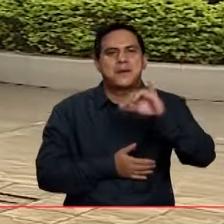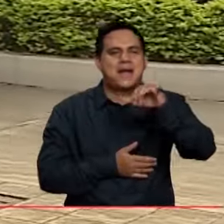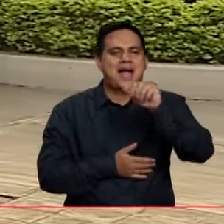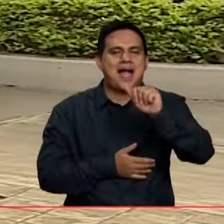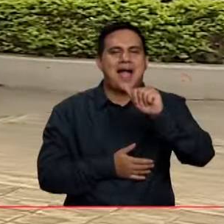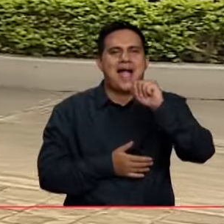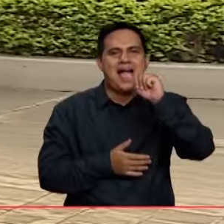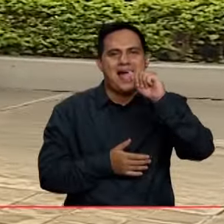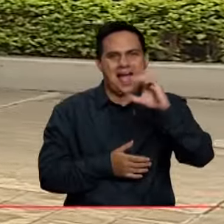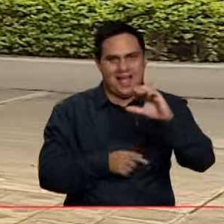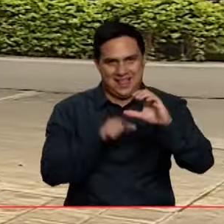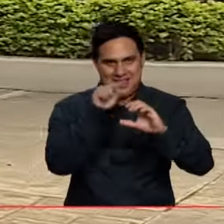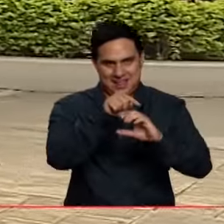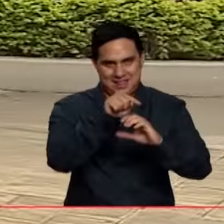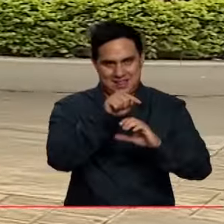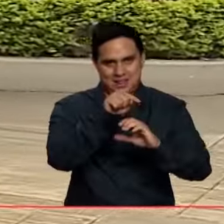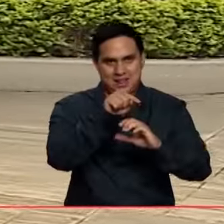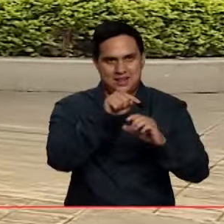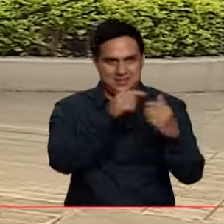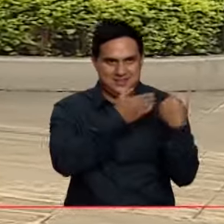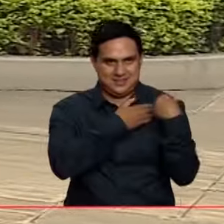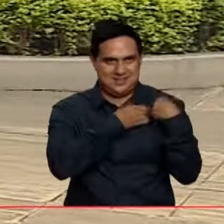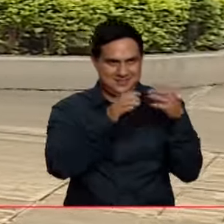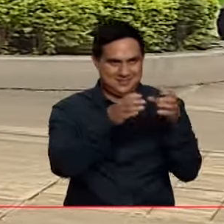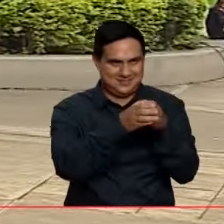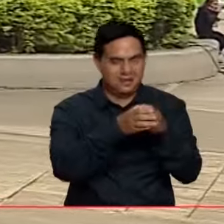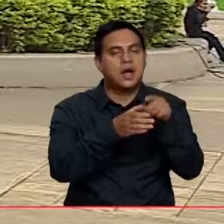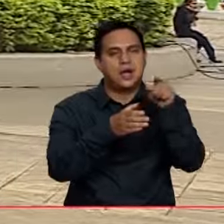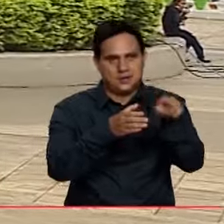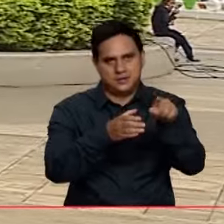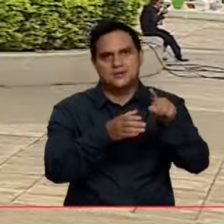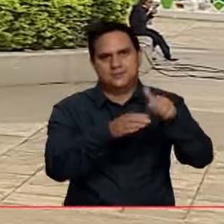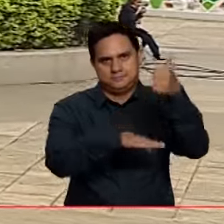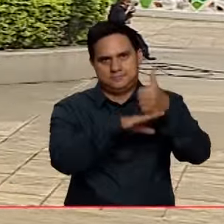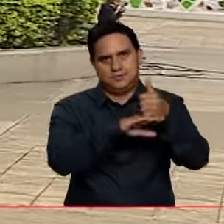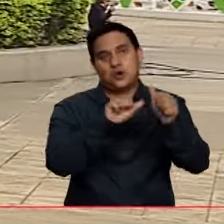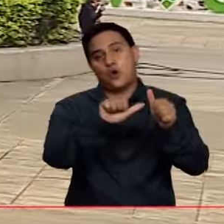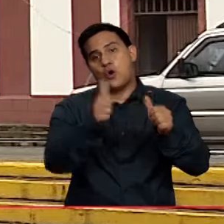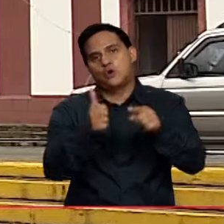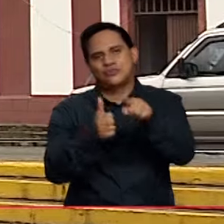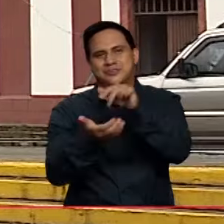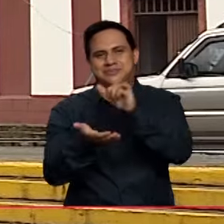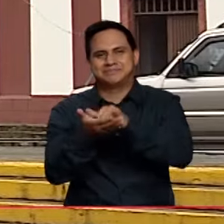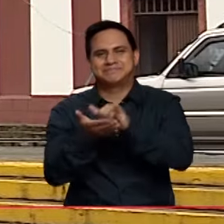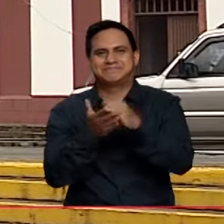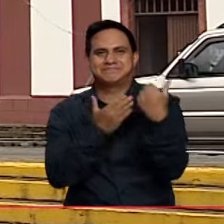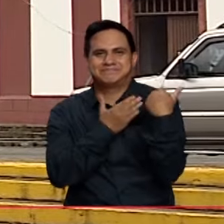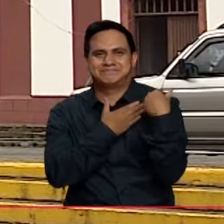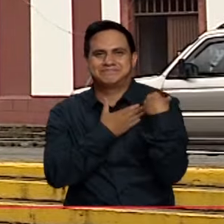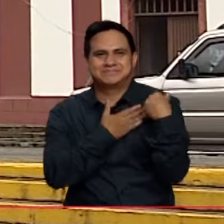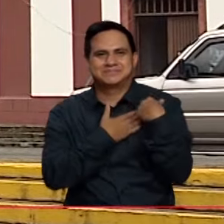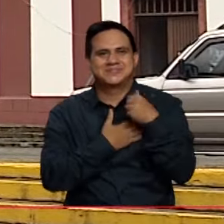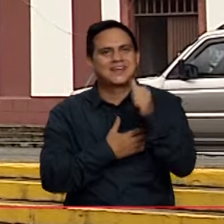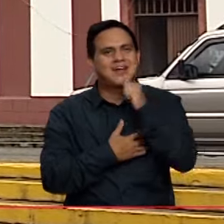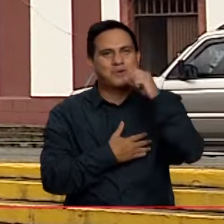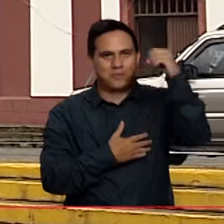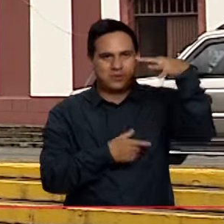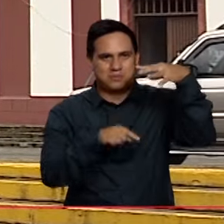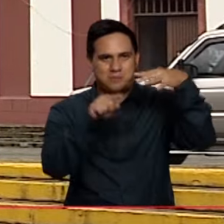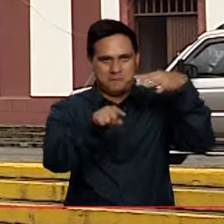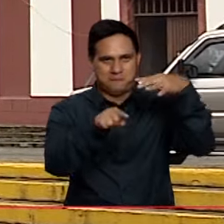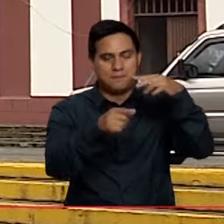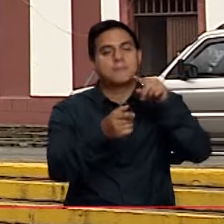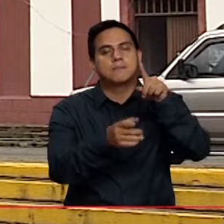ese corregimiento y un contratista de la compañía Vallecaucana de Aguas. La alcaldía de Viges y la gobernación del Valle del Cauca